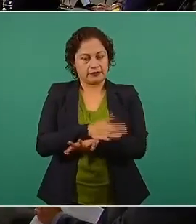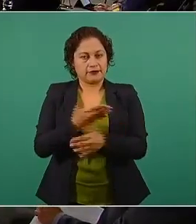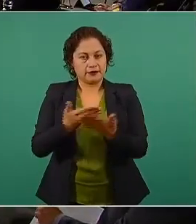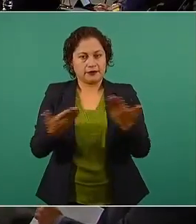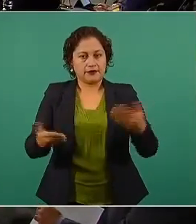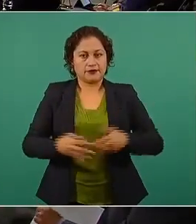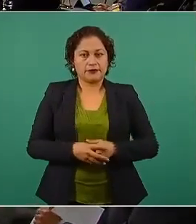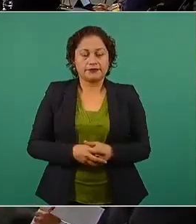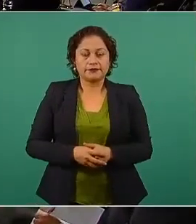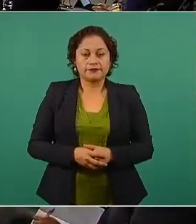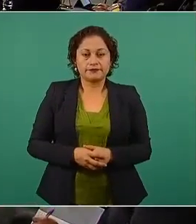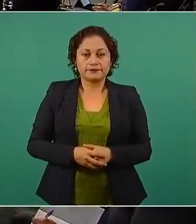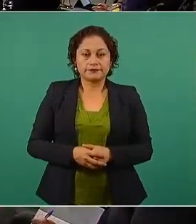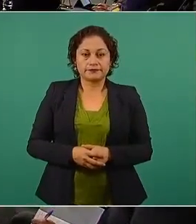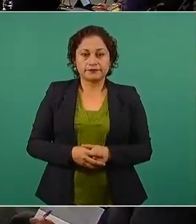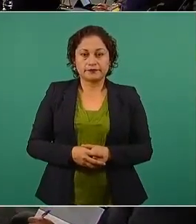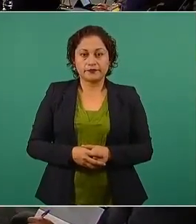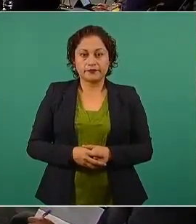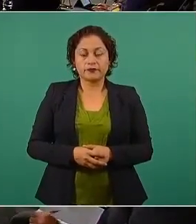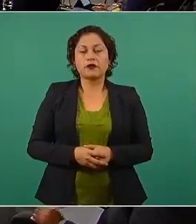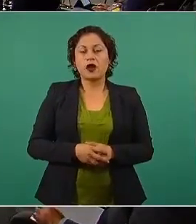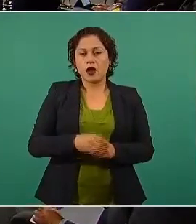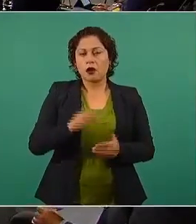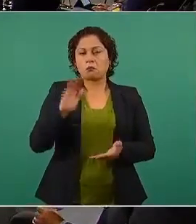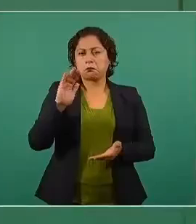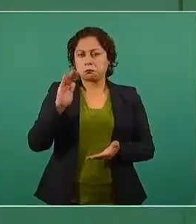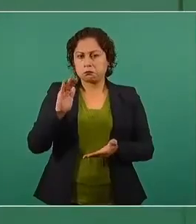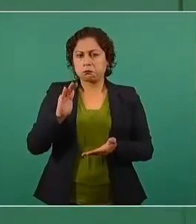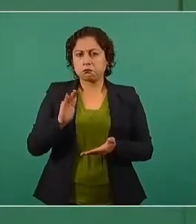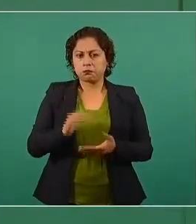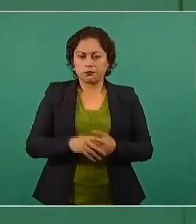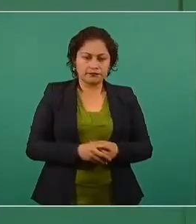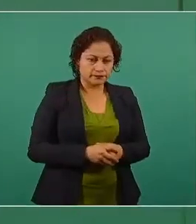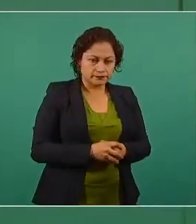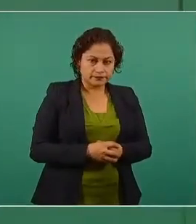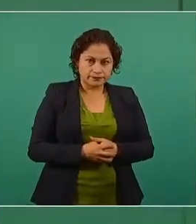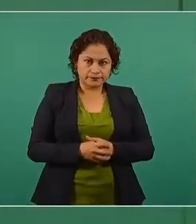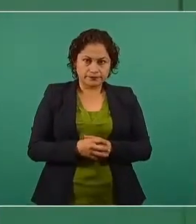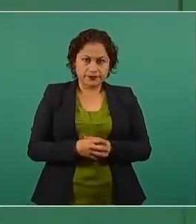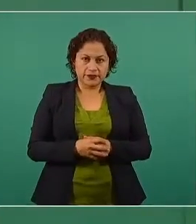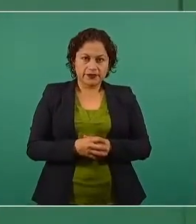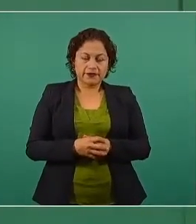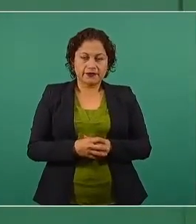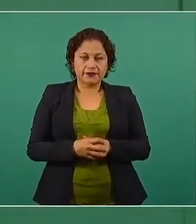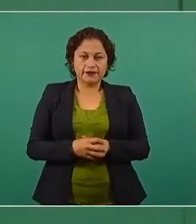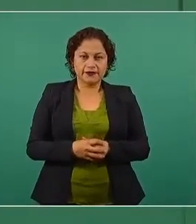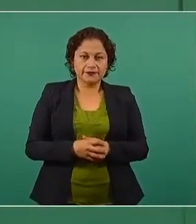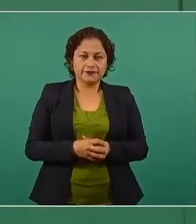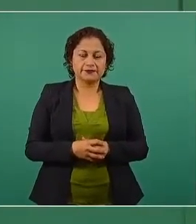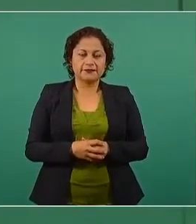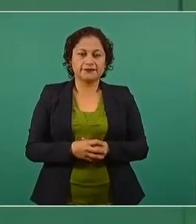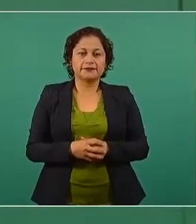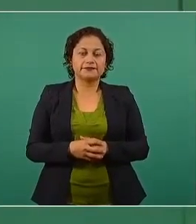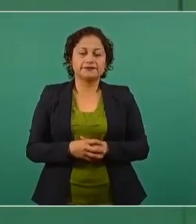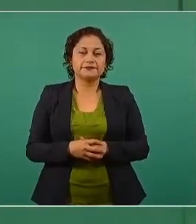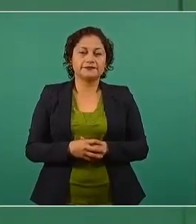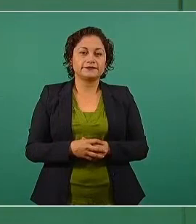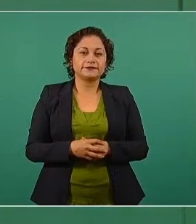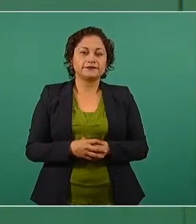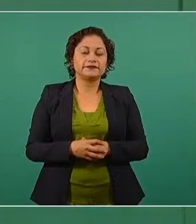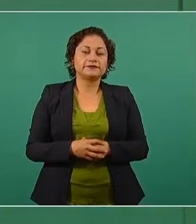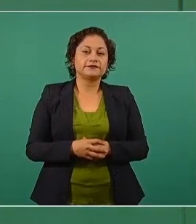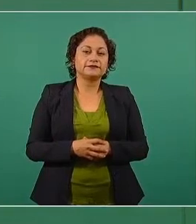Ha ido bajando, poco, pero ha ido bajando. Nosotros llevamos 2